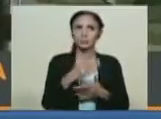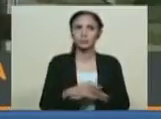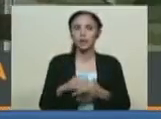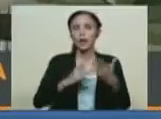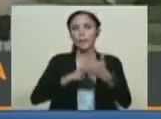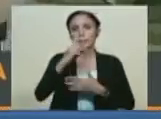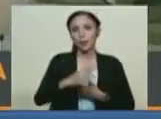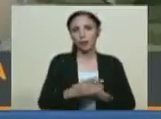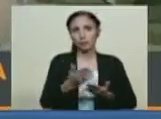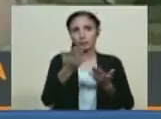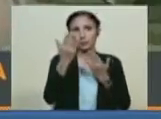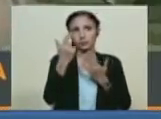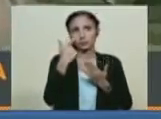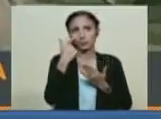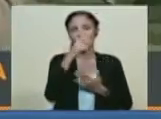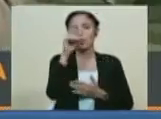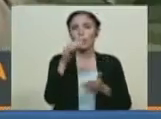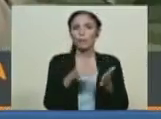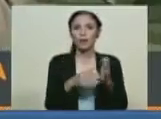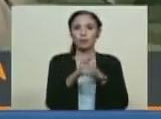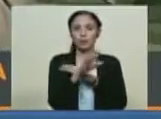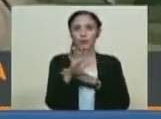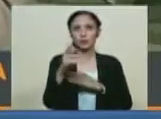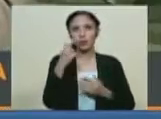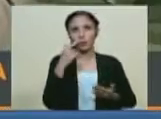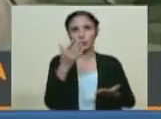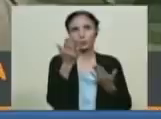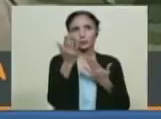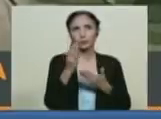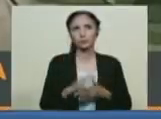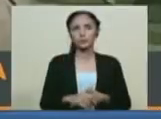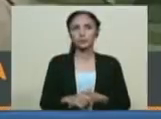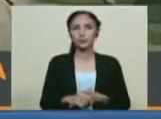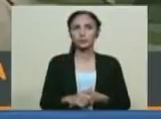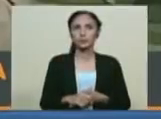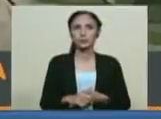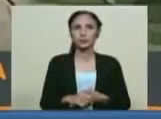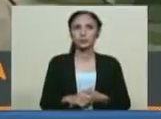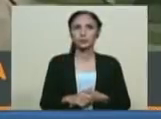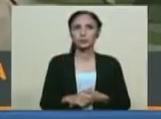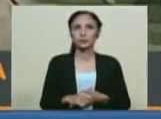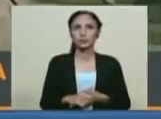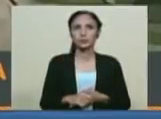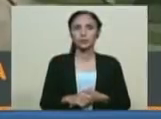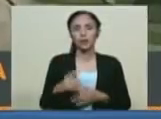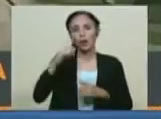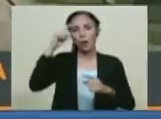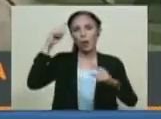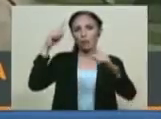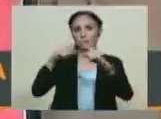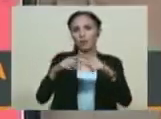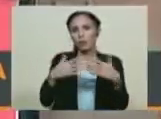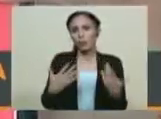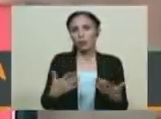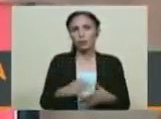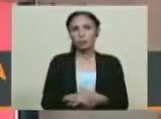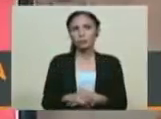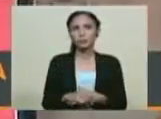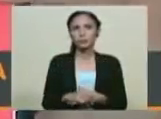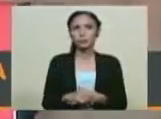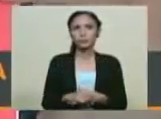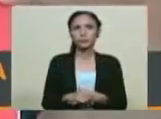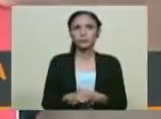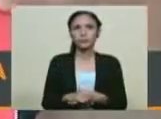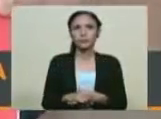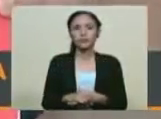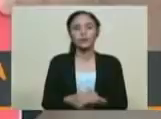patria 2025. Aquí yo lo coloco. Coloco la meta. Nosotros debemos, ya dentro